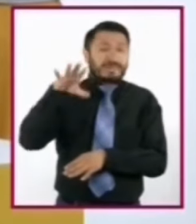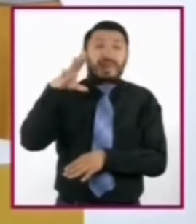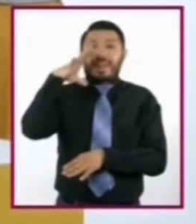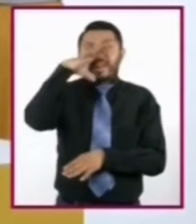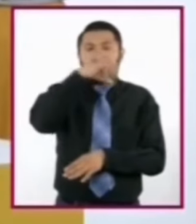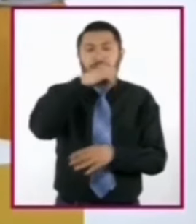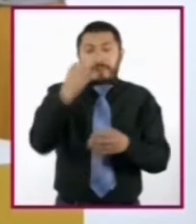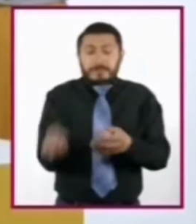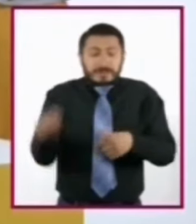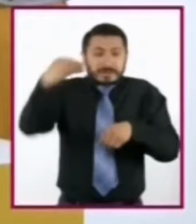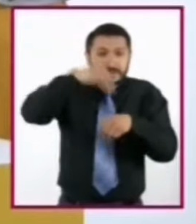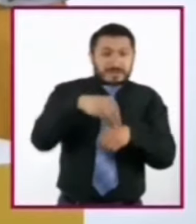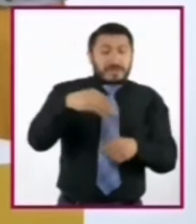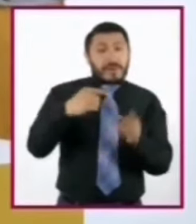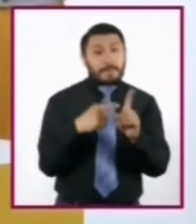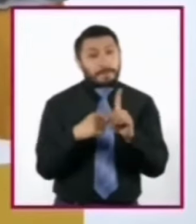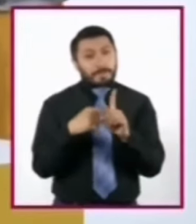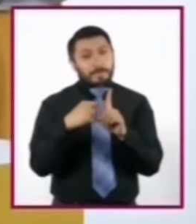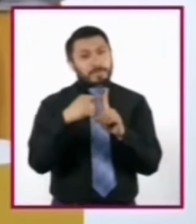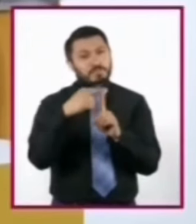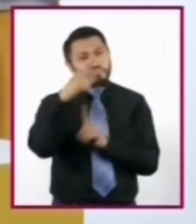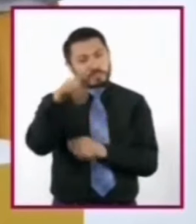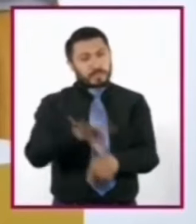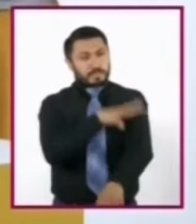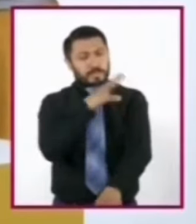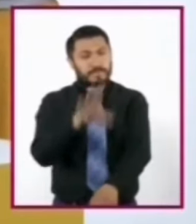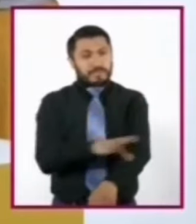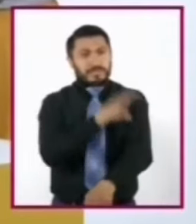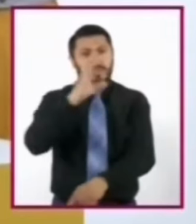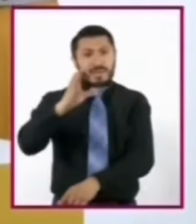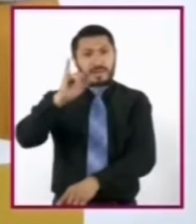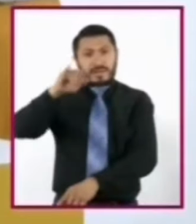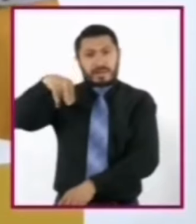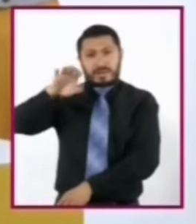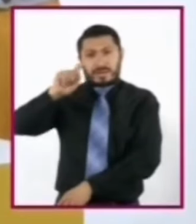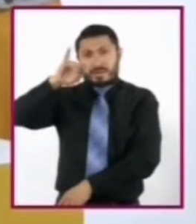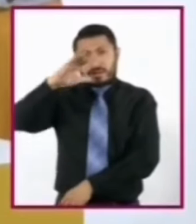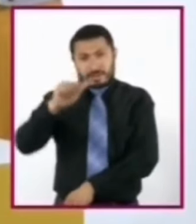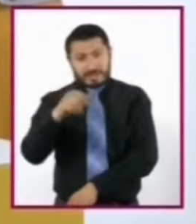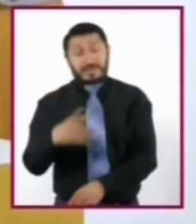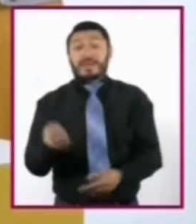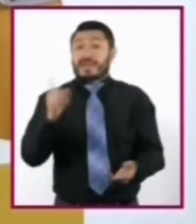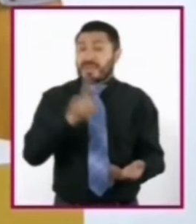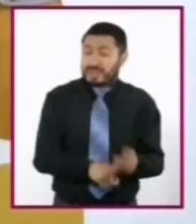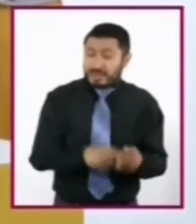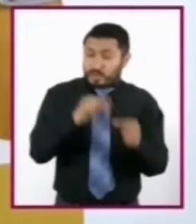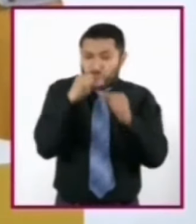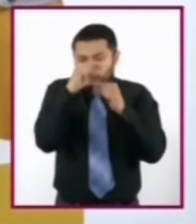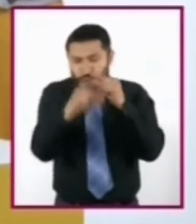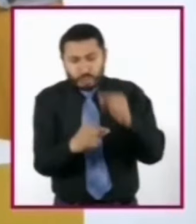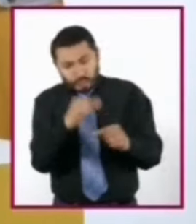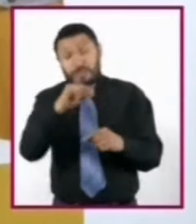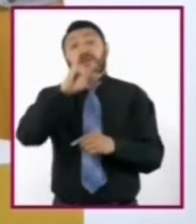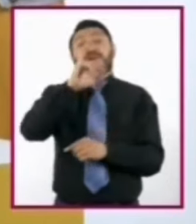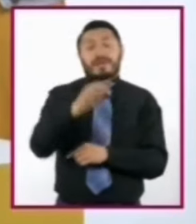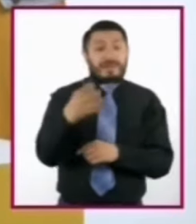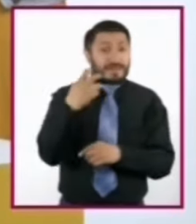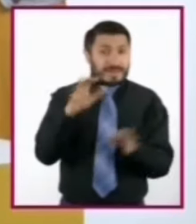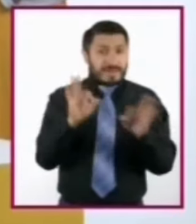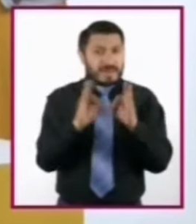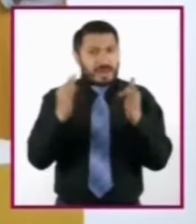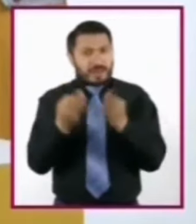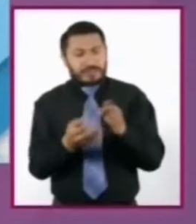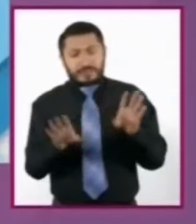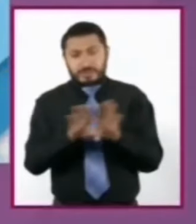la energía cinética de sus partículas. Sí, así es. De hecho, el modelo de partículas nos